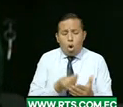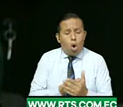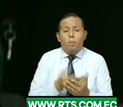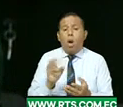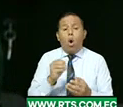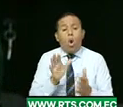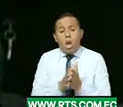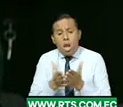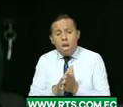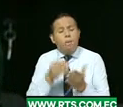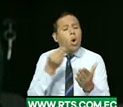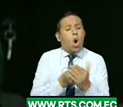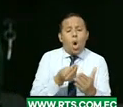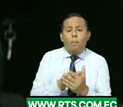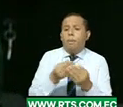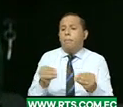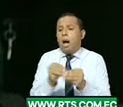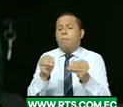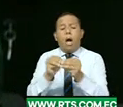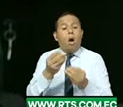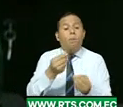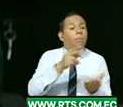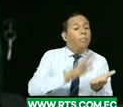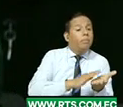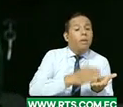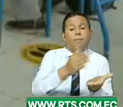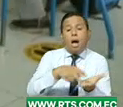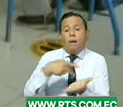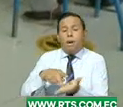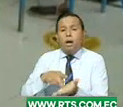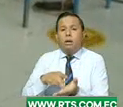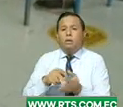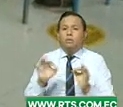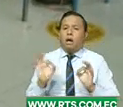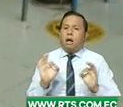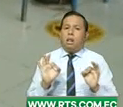para las modalidades de educación no presencial. Informó Julio César Saona.